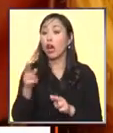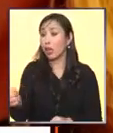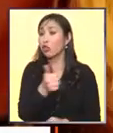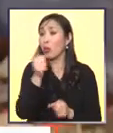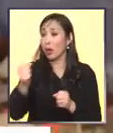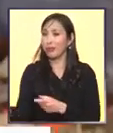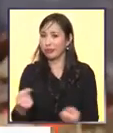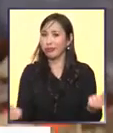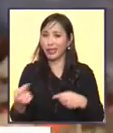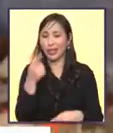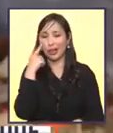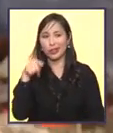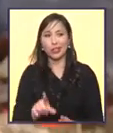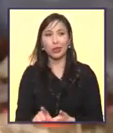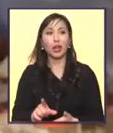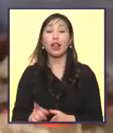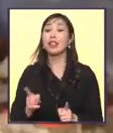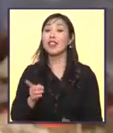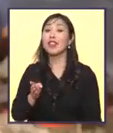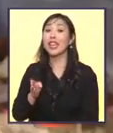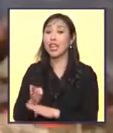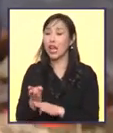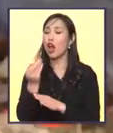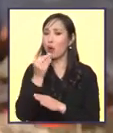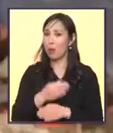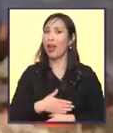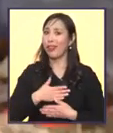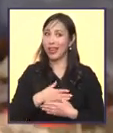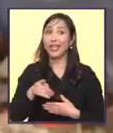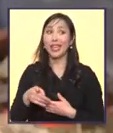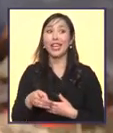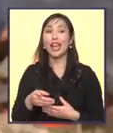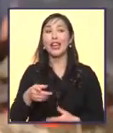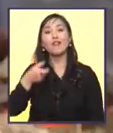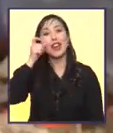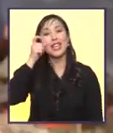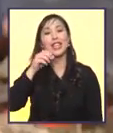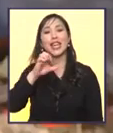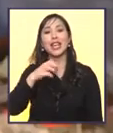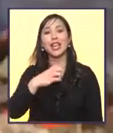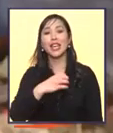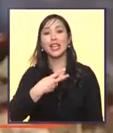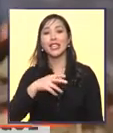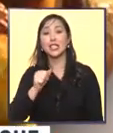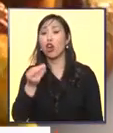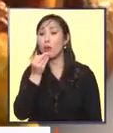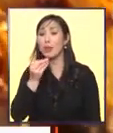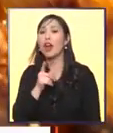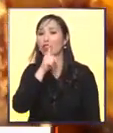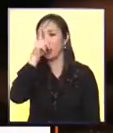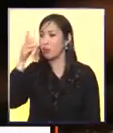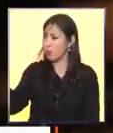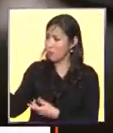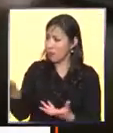conocer. Hay que ir a comer con ganas acá a La Vaquita Chá, comida con tradición. Bienvenidos.